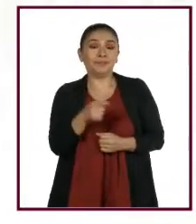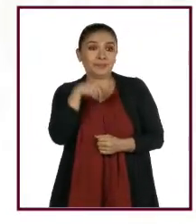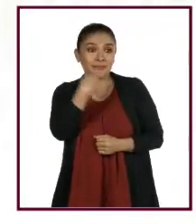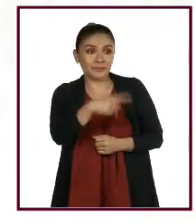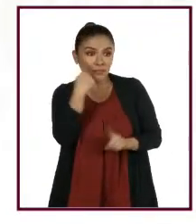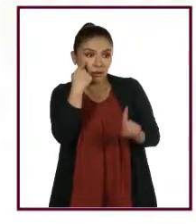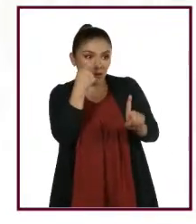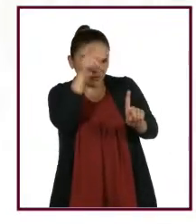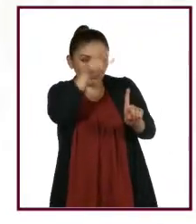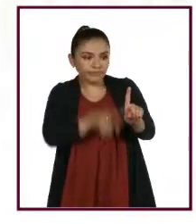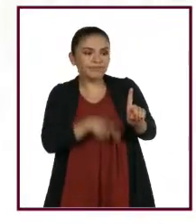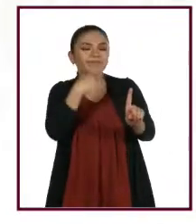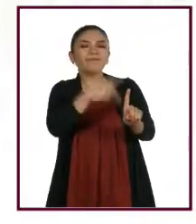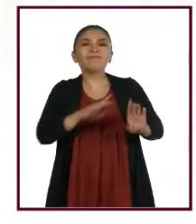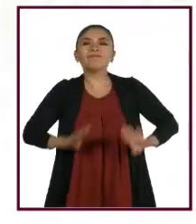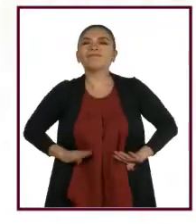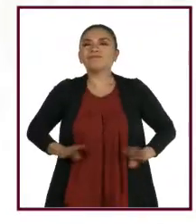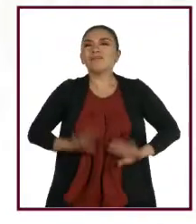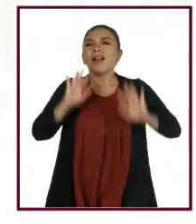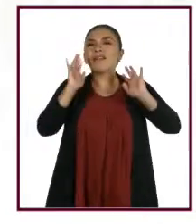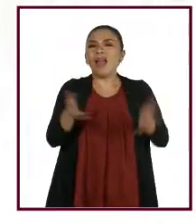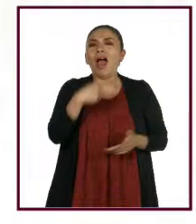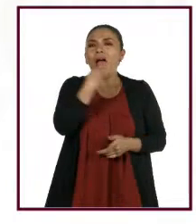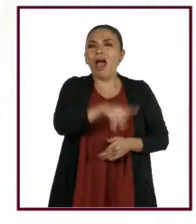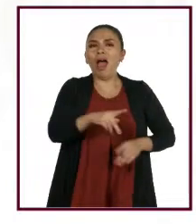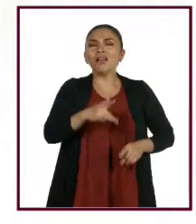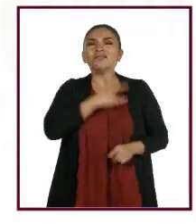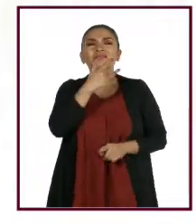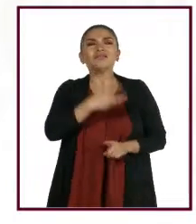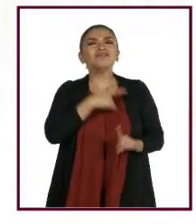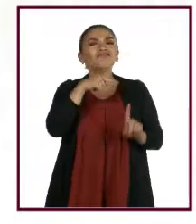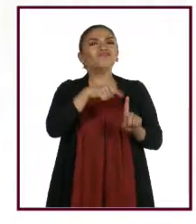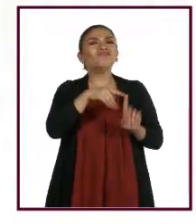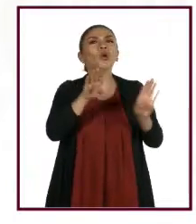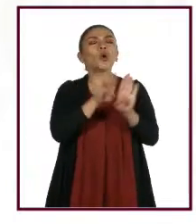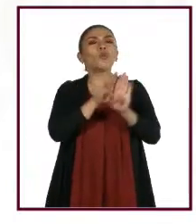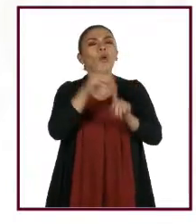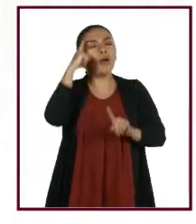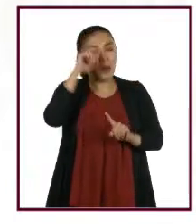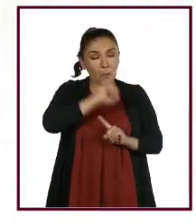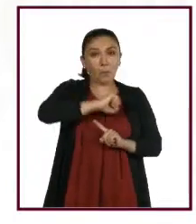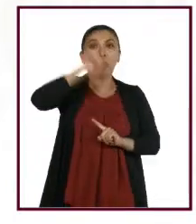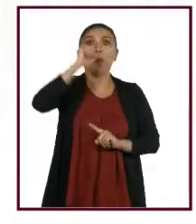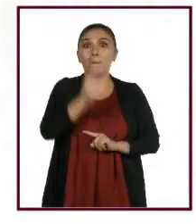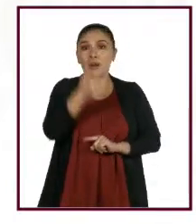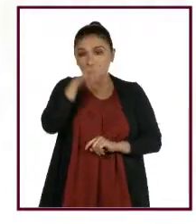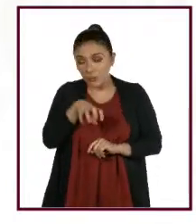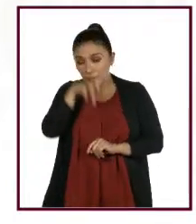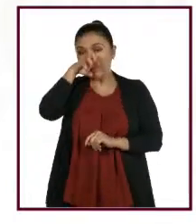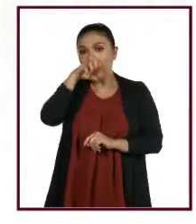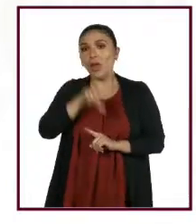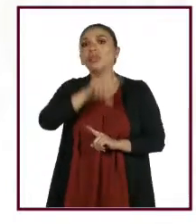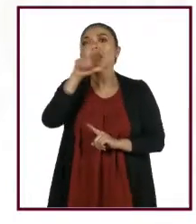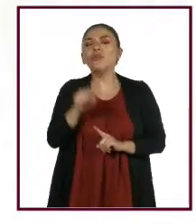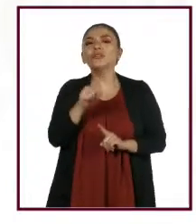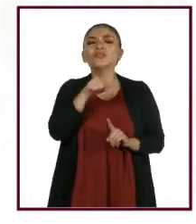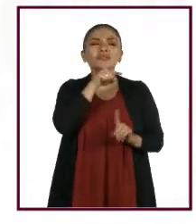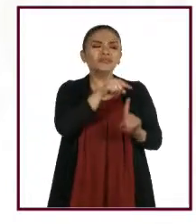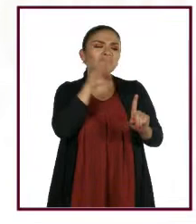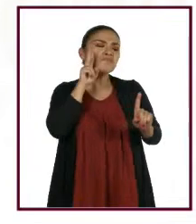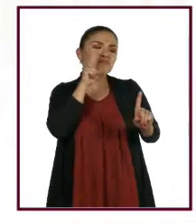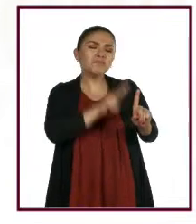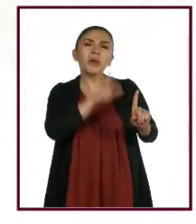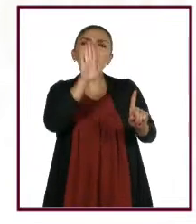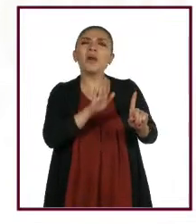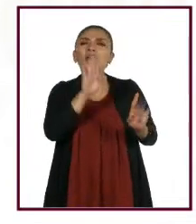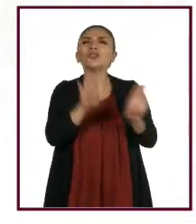están generando este tipo de condiciones donde pasa el subidón inicial y estamos con efectos parecidos al